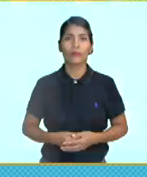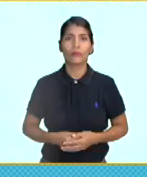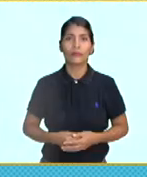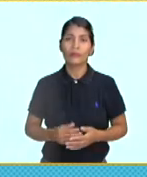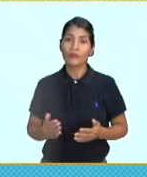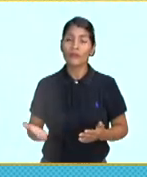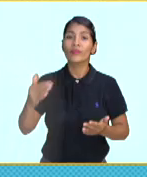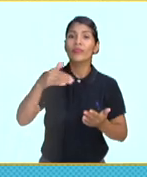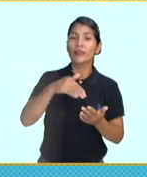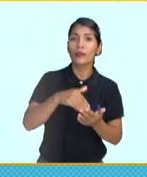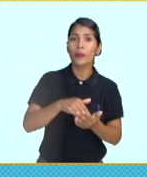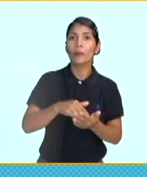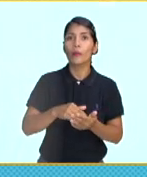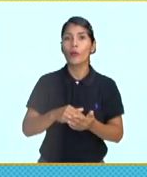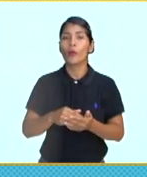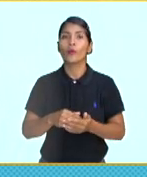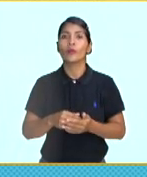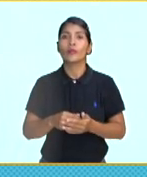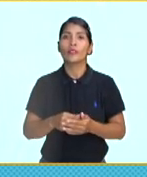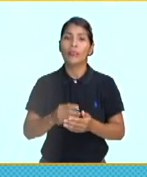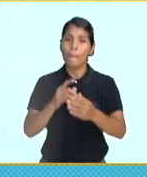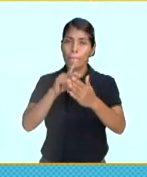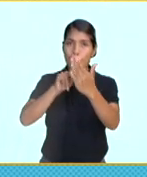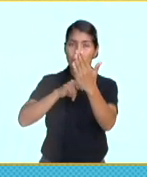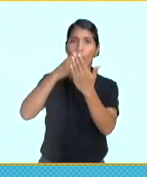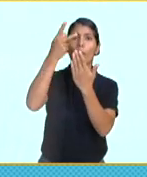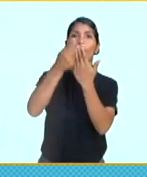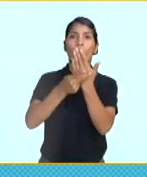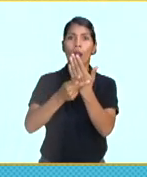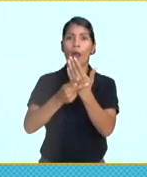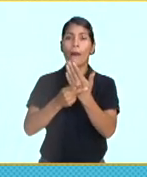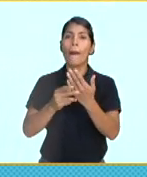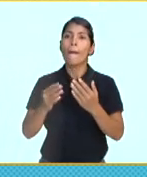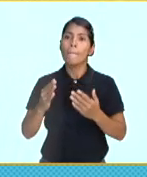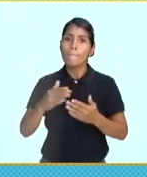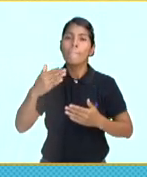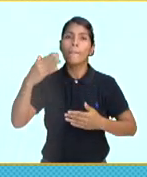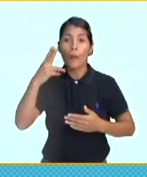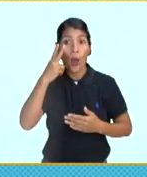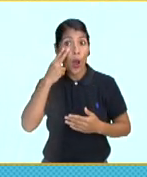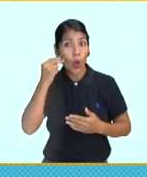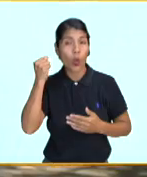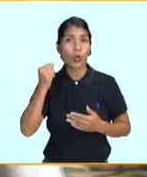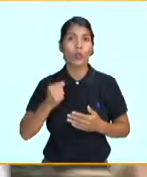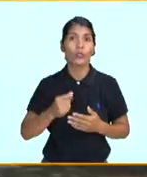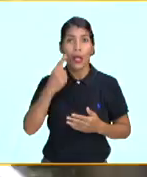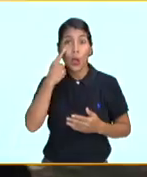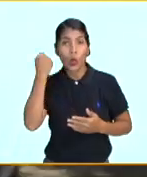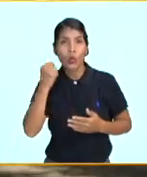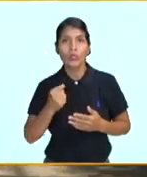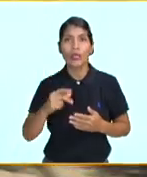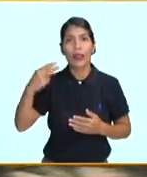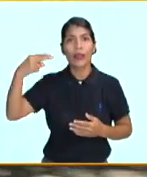En la próxima edición de Rompiendo Barreras, conoceremos la historia de Maybel Contreras.